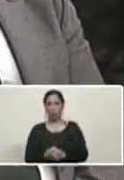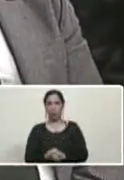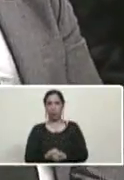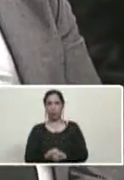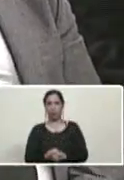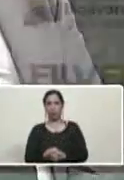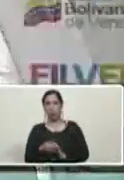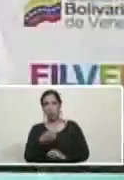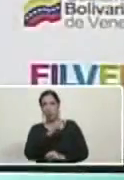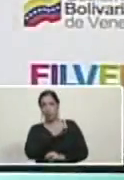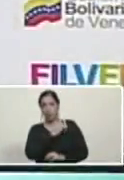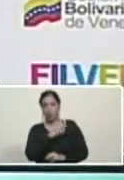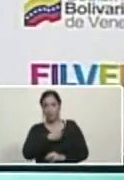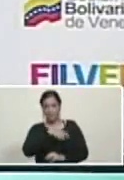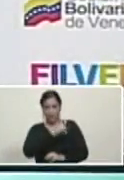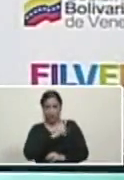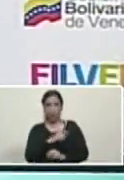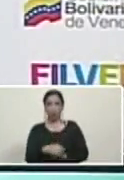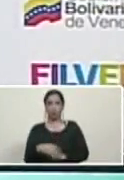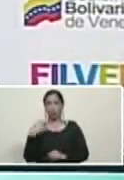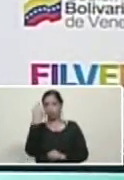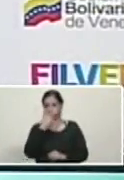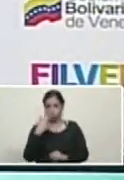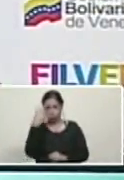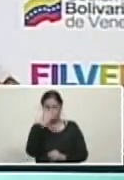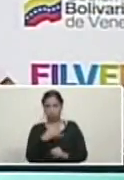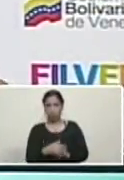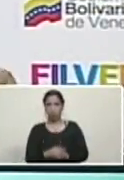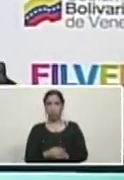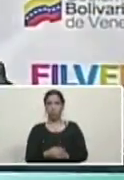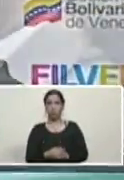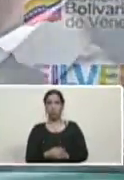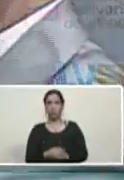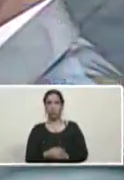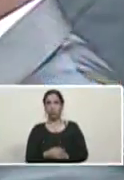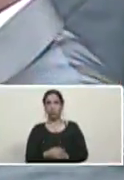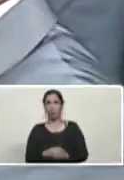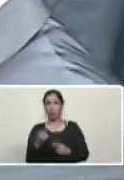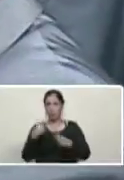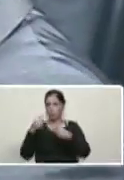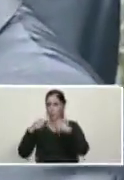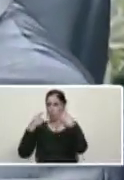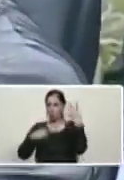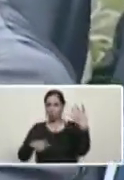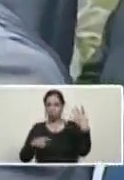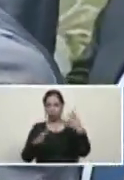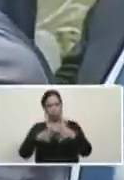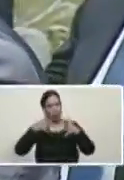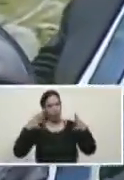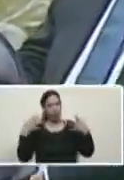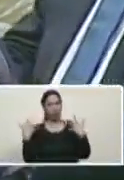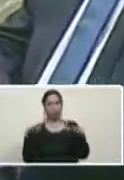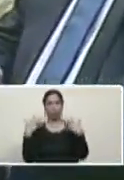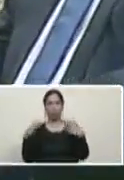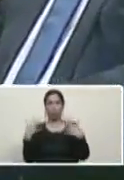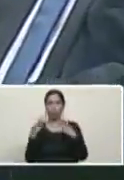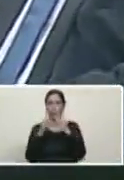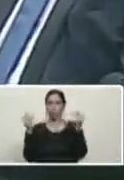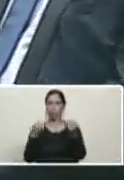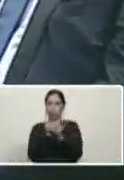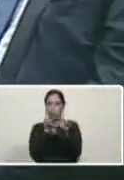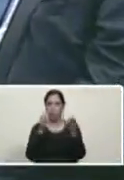España, Sudáfrica, Nigeria, China, Haití, entre otros. Un gran aplauso para ustedes. El